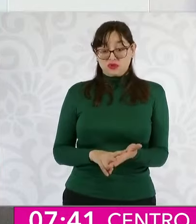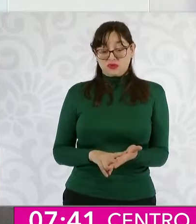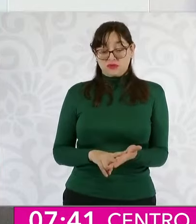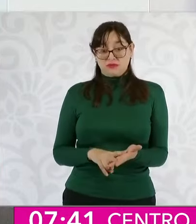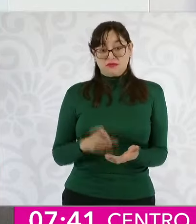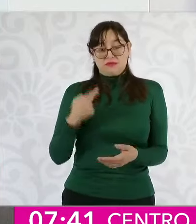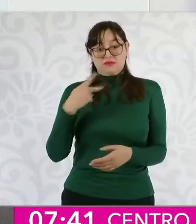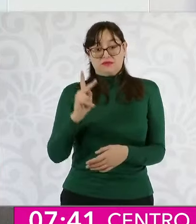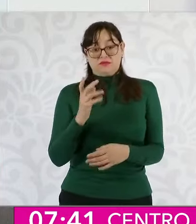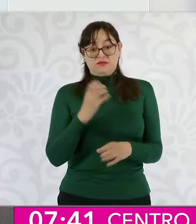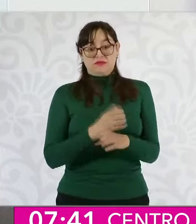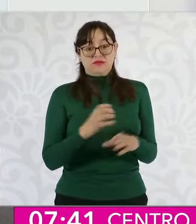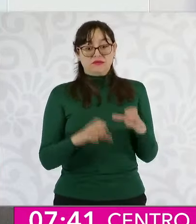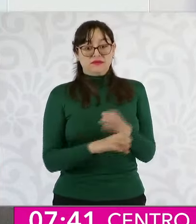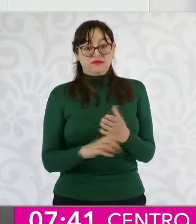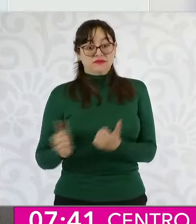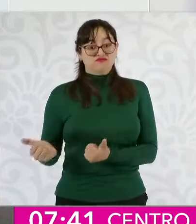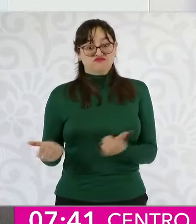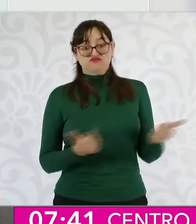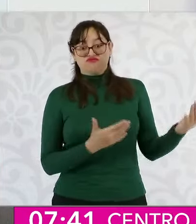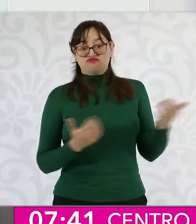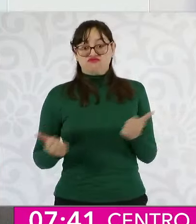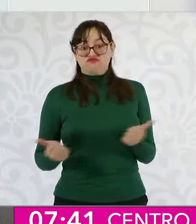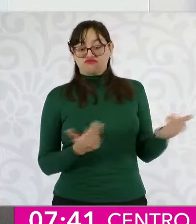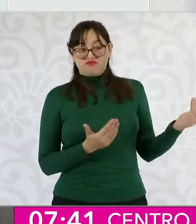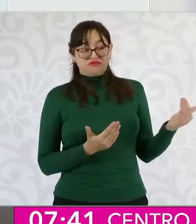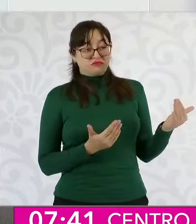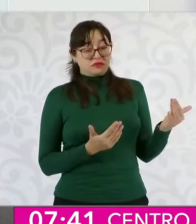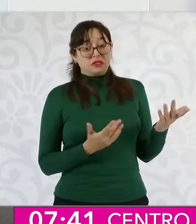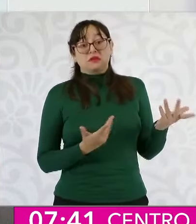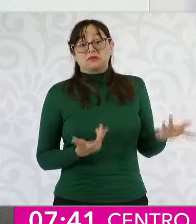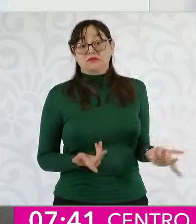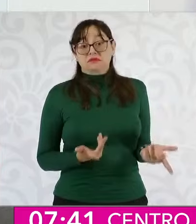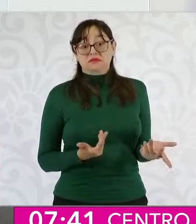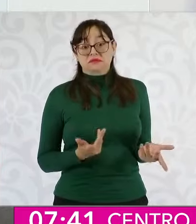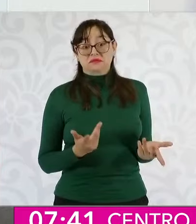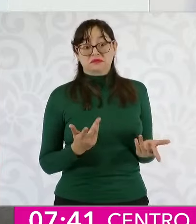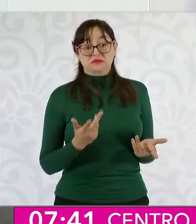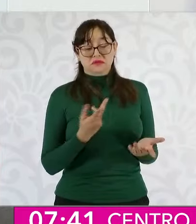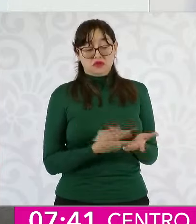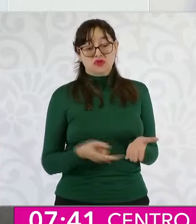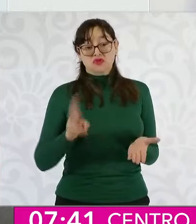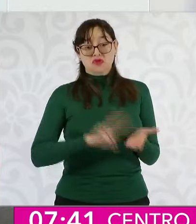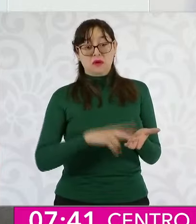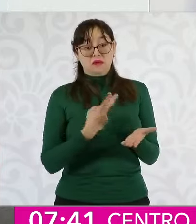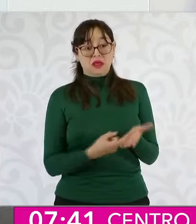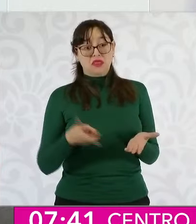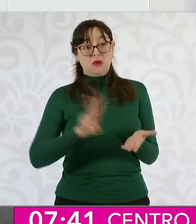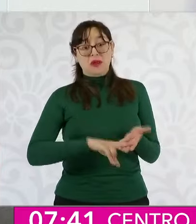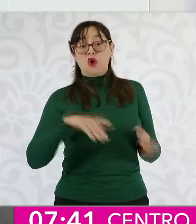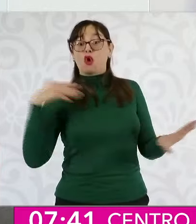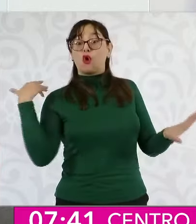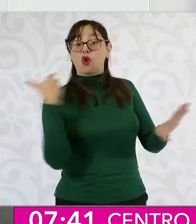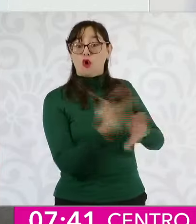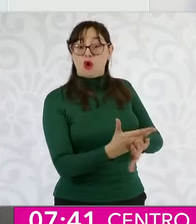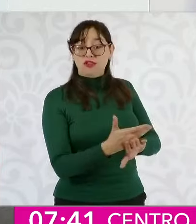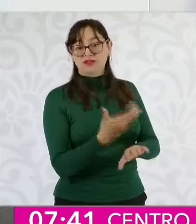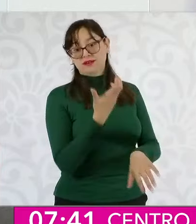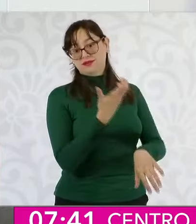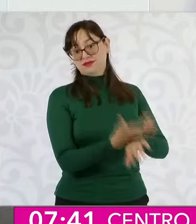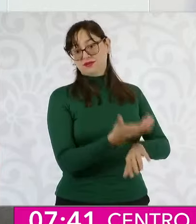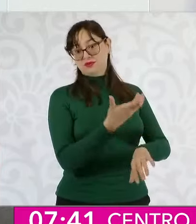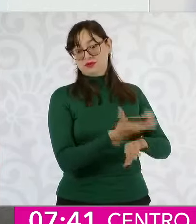las importaciones han crecido 4 veces. Entonces, el impacto sería 4 veces mayor, más el